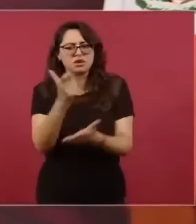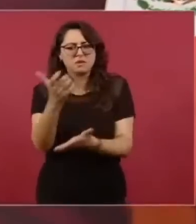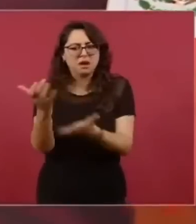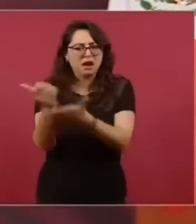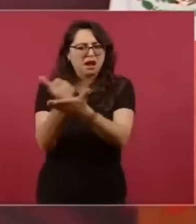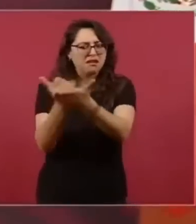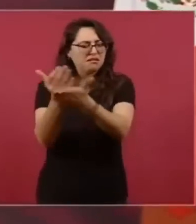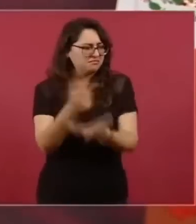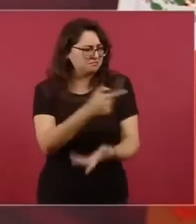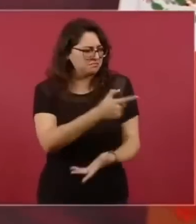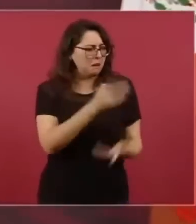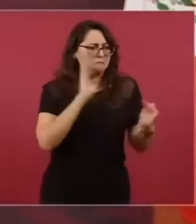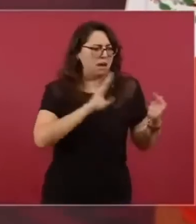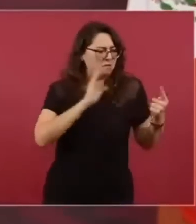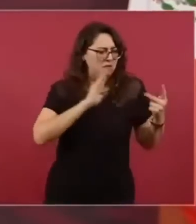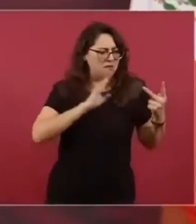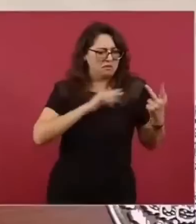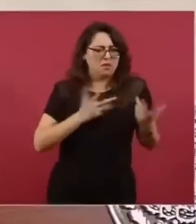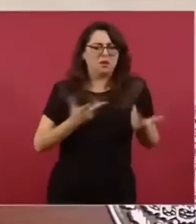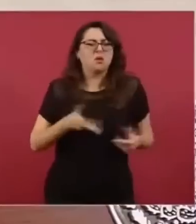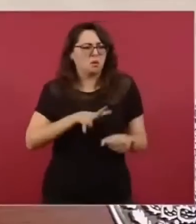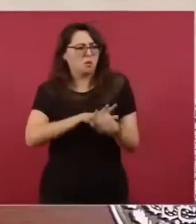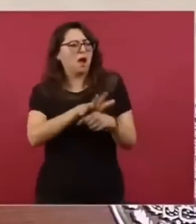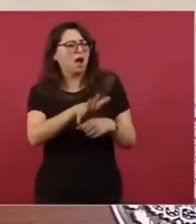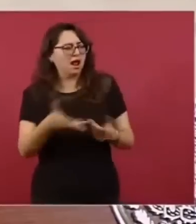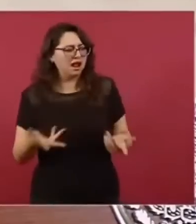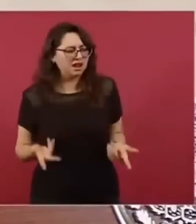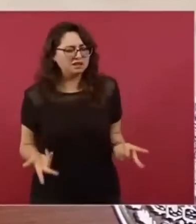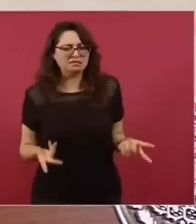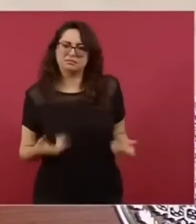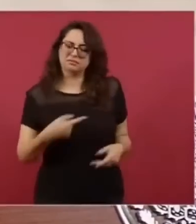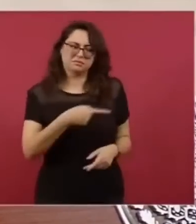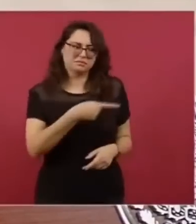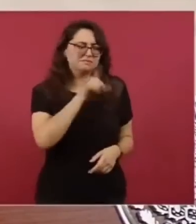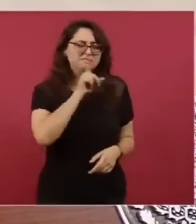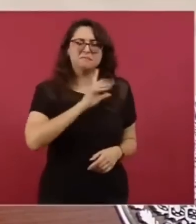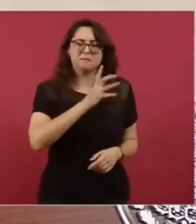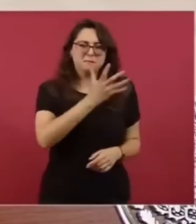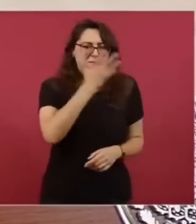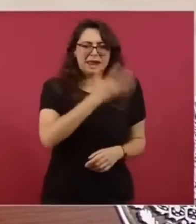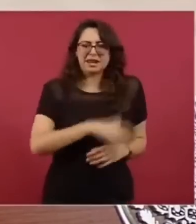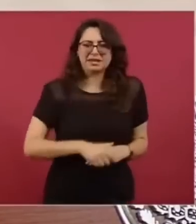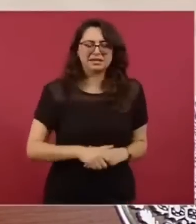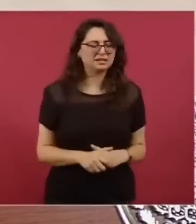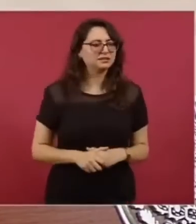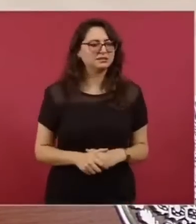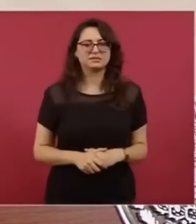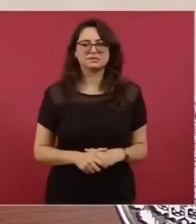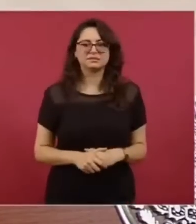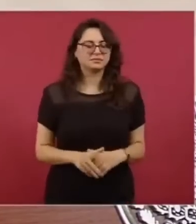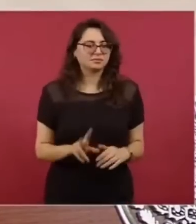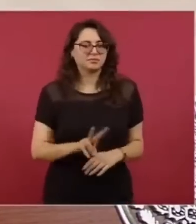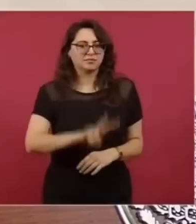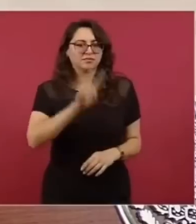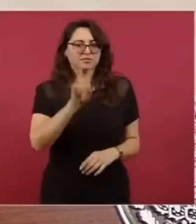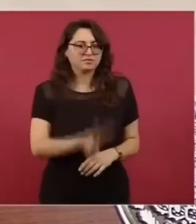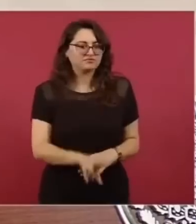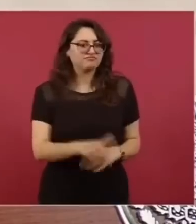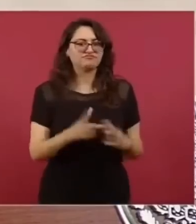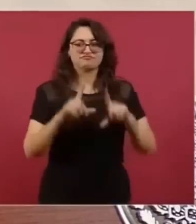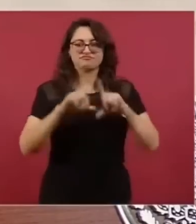240,000 millones de pesos. Si no fuese porque le está yendo bien a la mayoría del